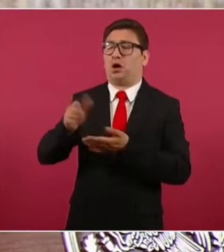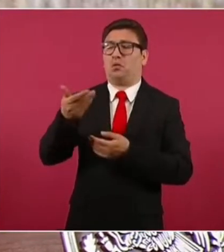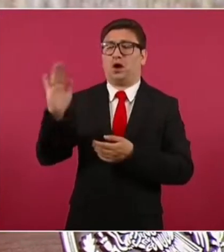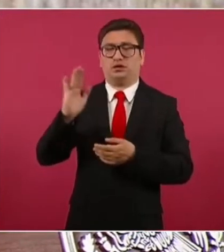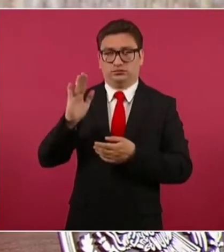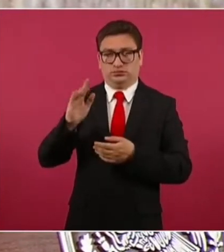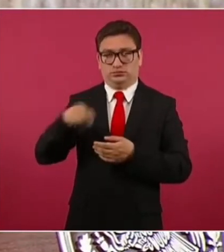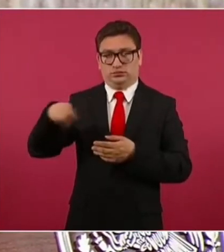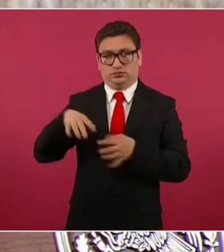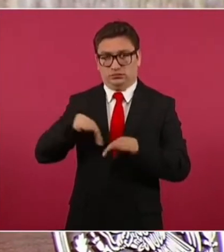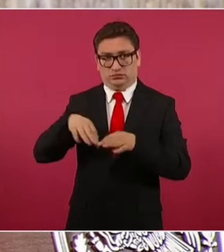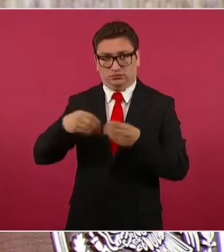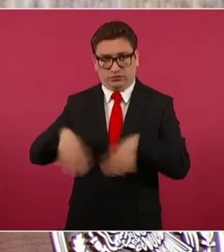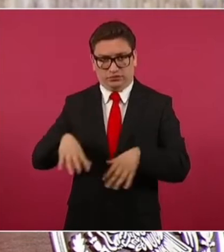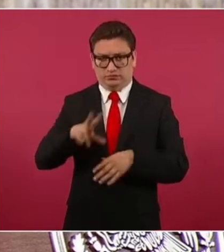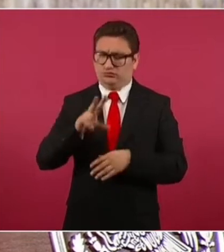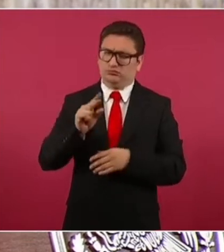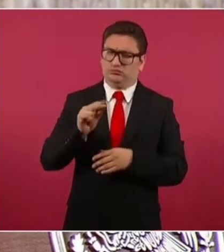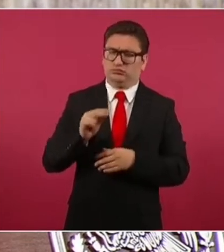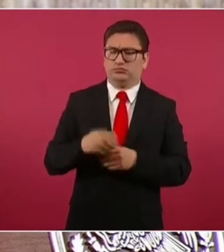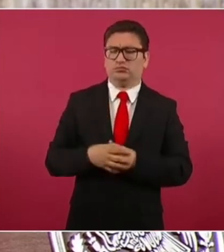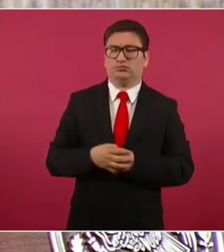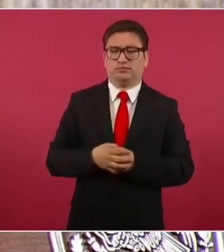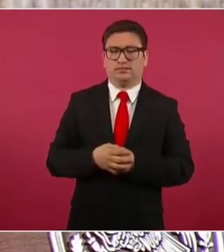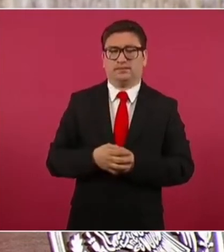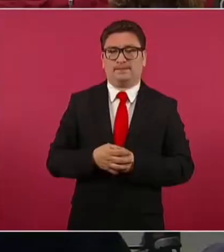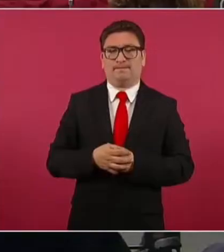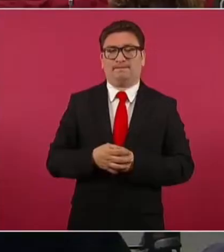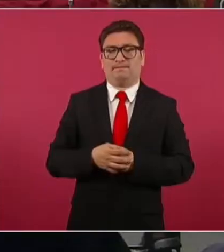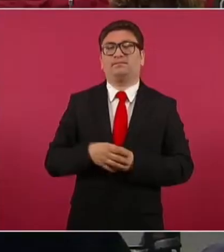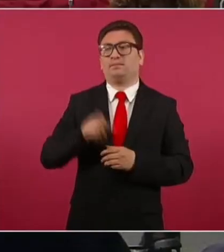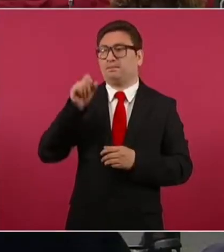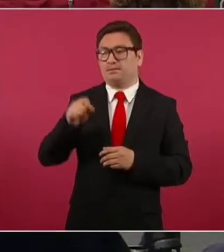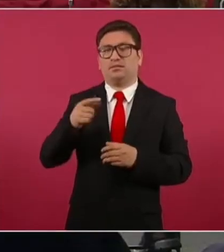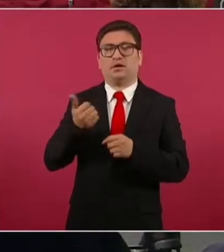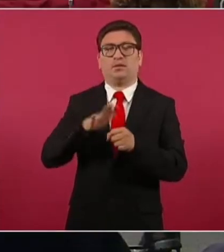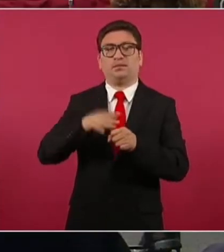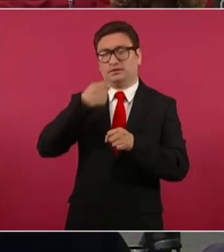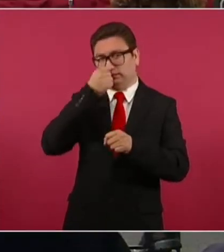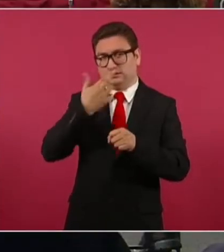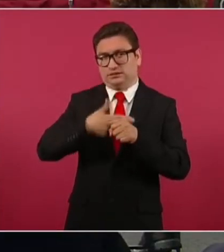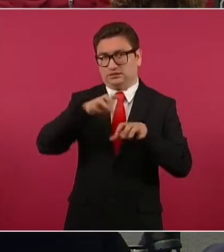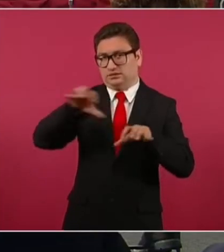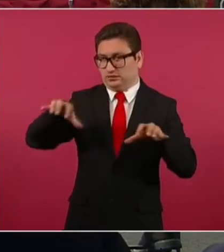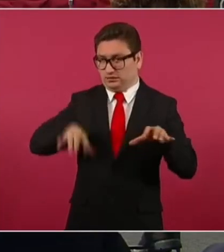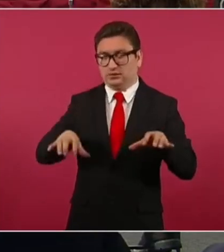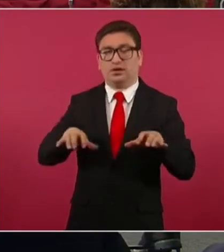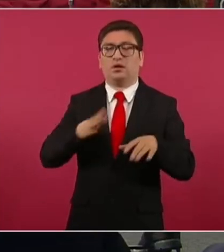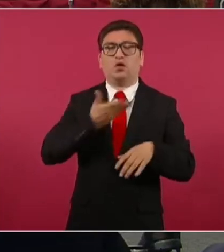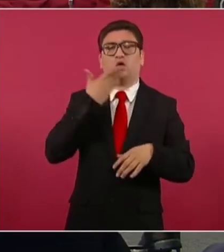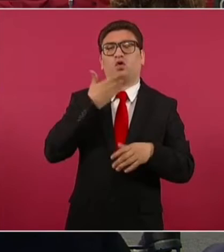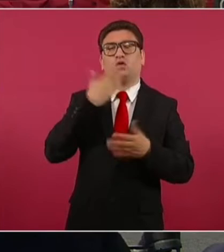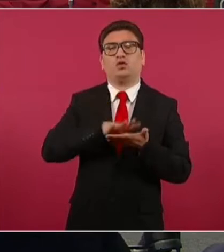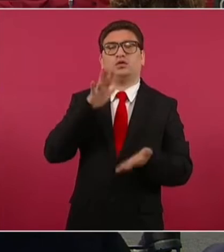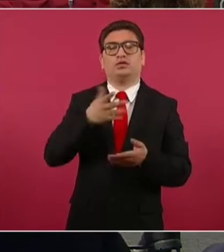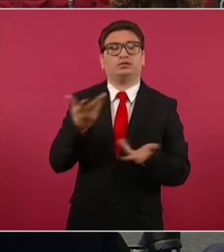los administradores de las distintas secretarías. Y por lo general lo que se